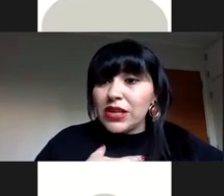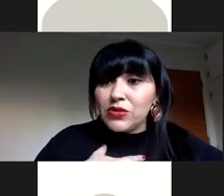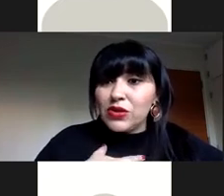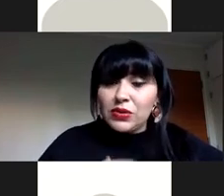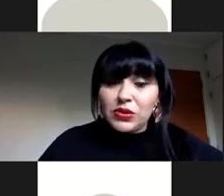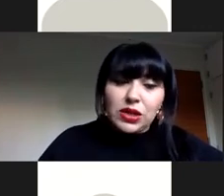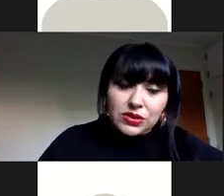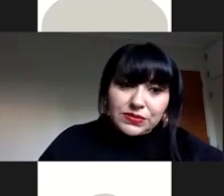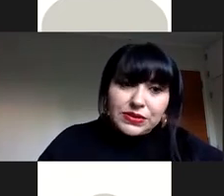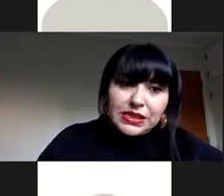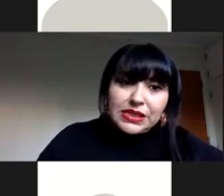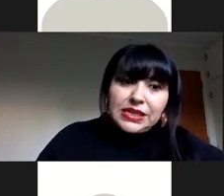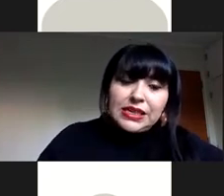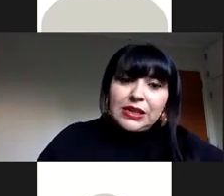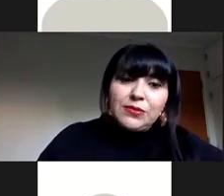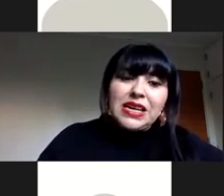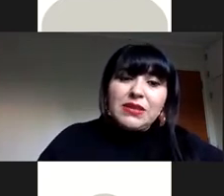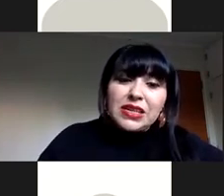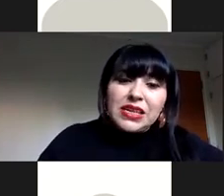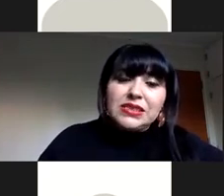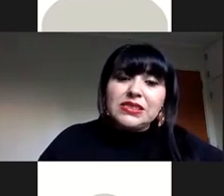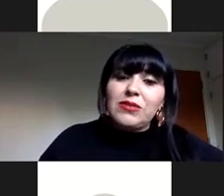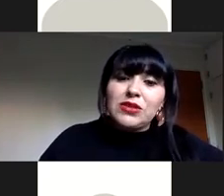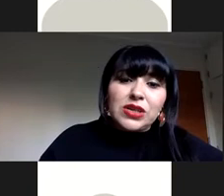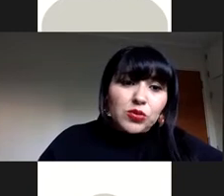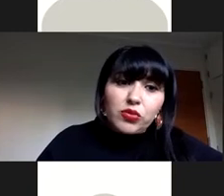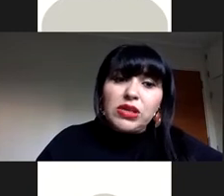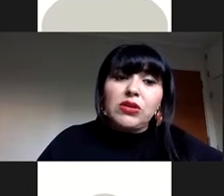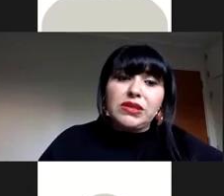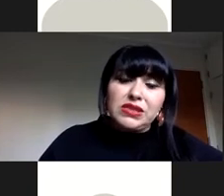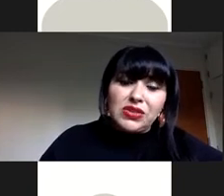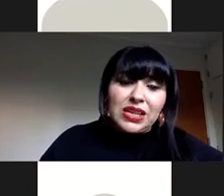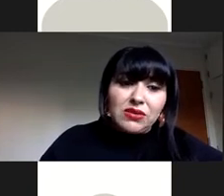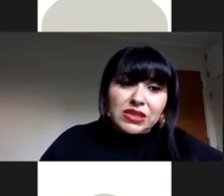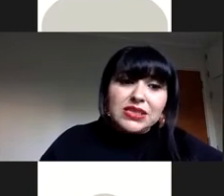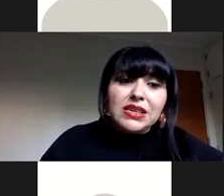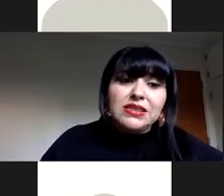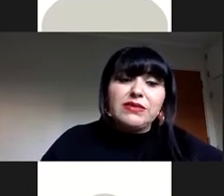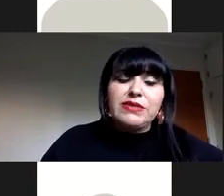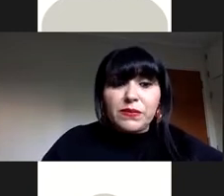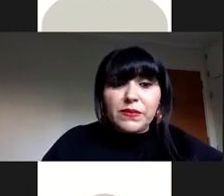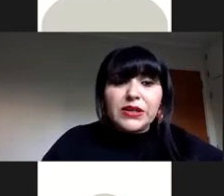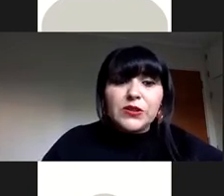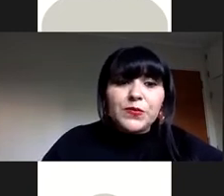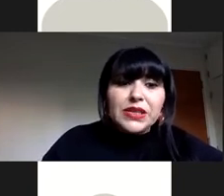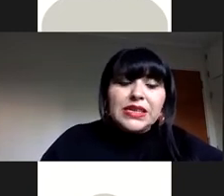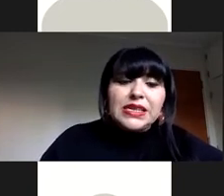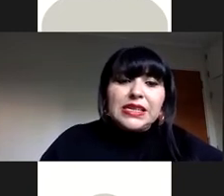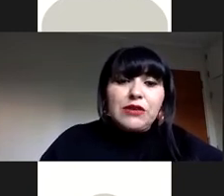estamos cargando hoy día en nuestro corazón. Medidas de emergencia, aumento de gasto público, aumento de la deuda externa en términos más